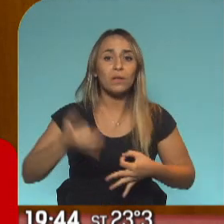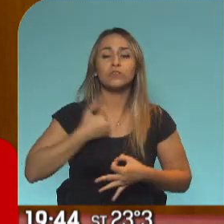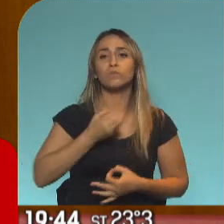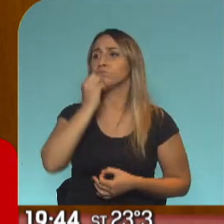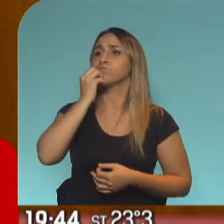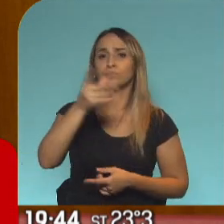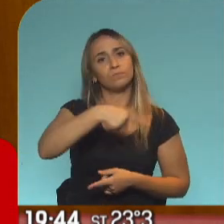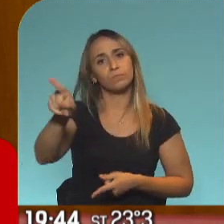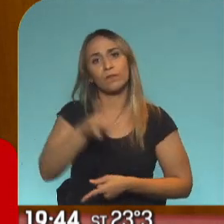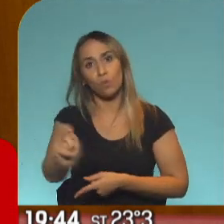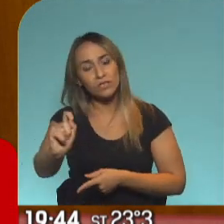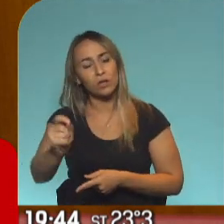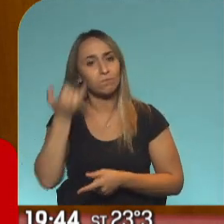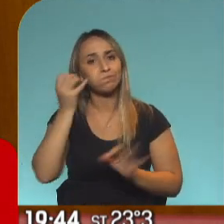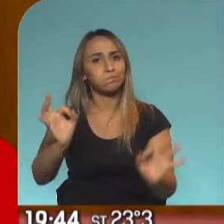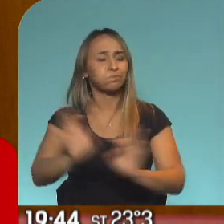justicia, lo hice.